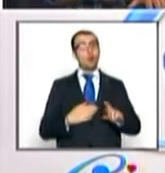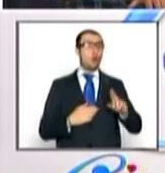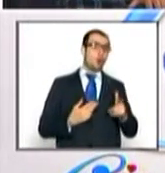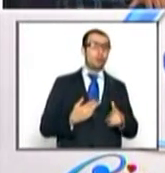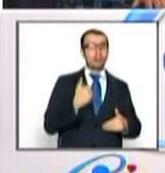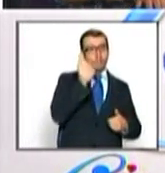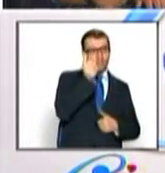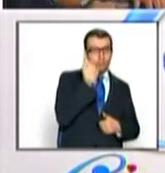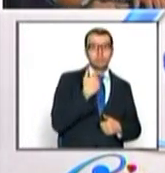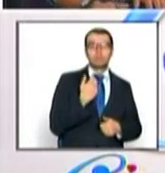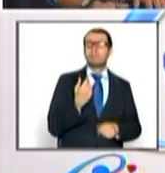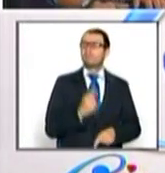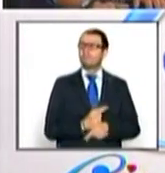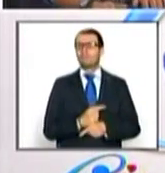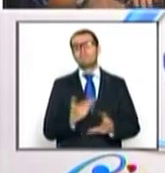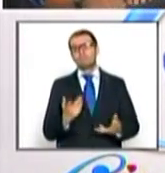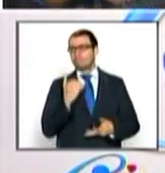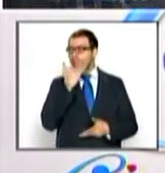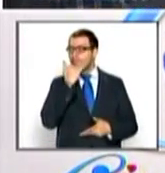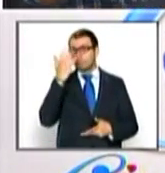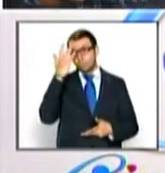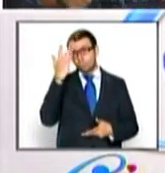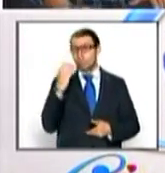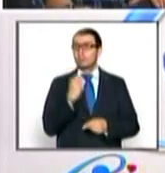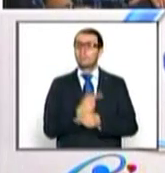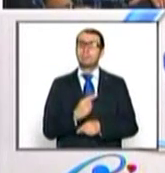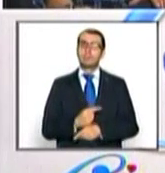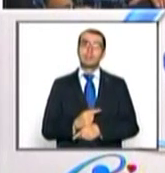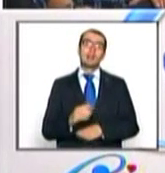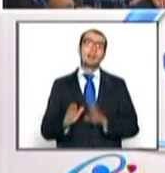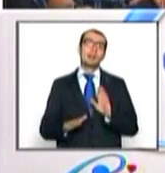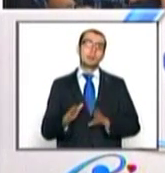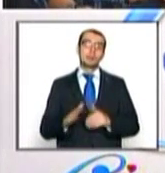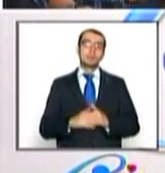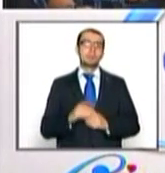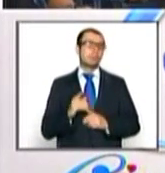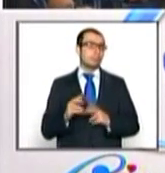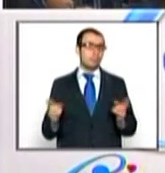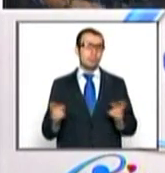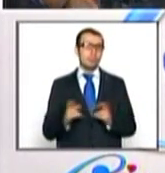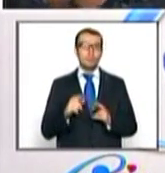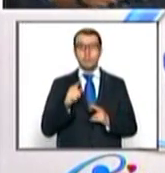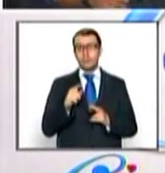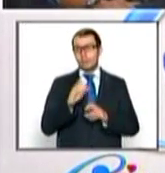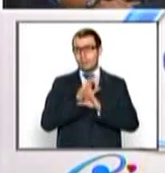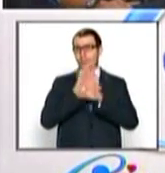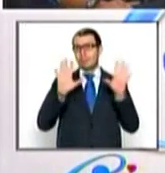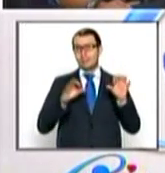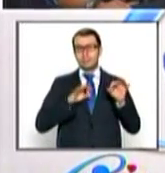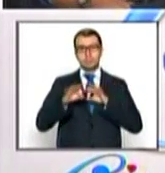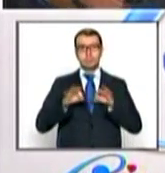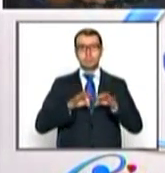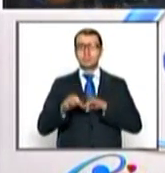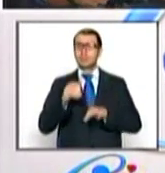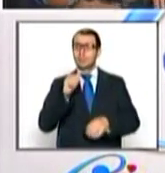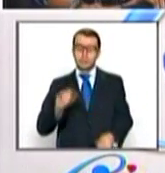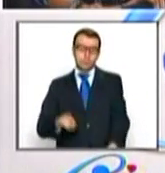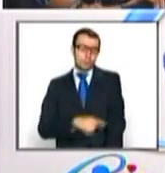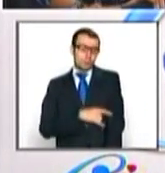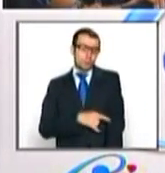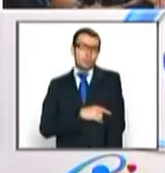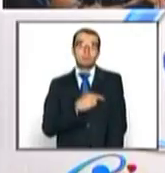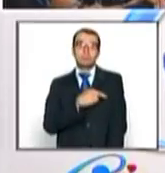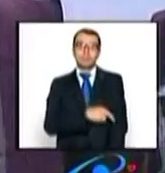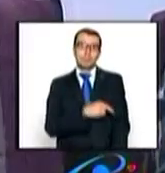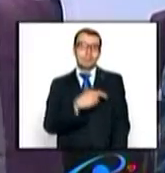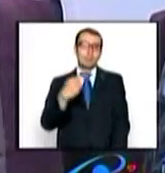otro daño u otra alteración. En resumen, y para que les quede un poco más claro, la sueroterapia consiste en administrar medicamentos